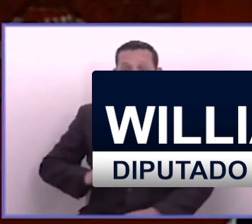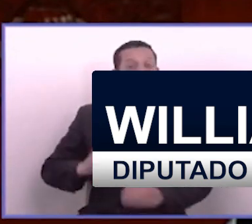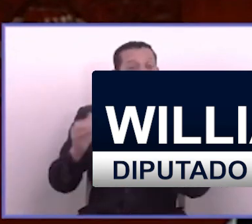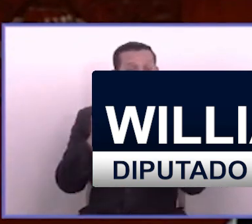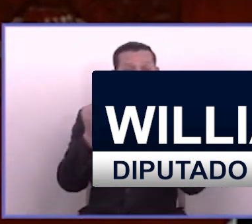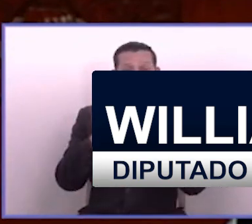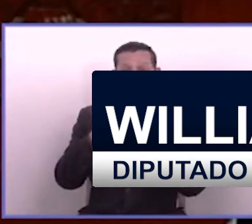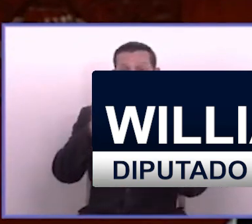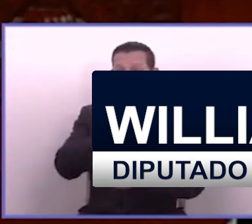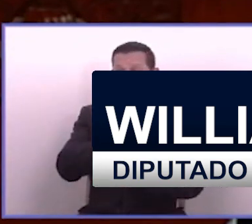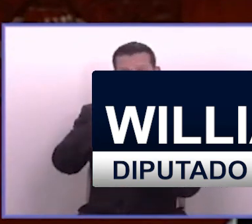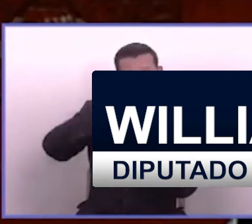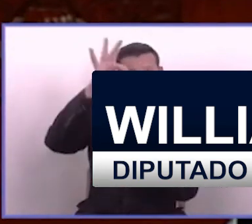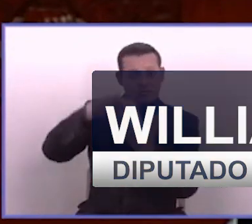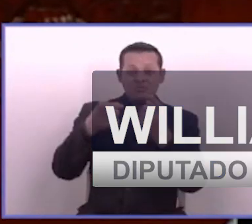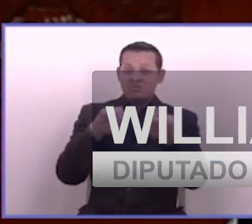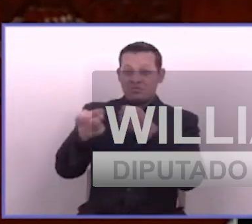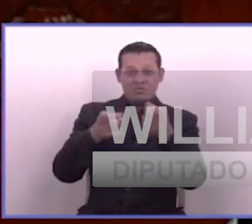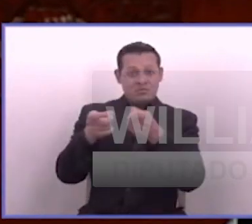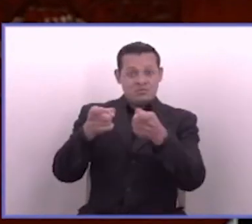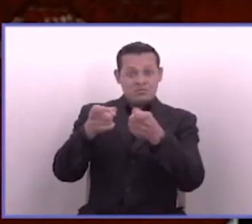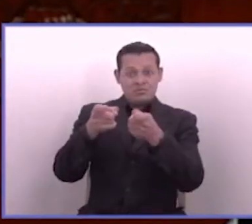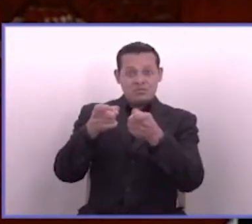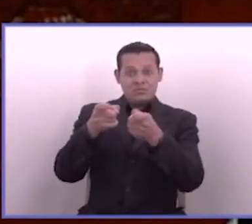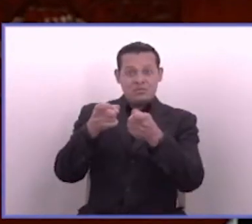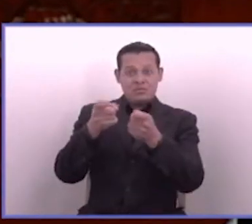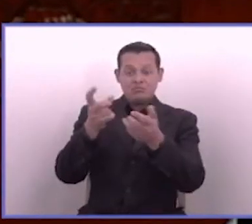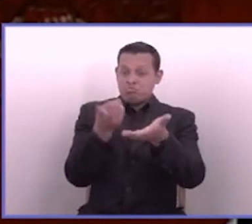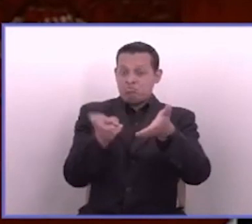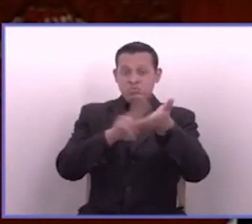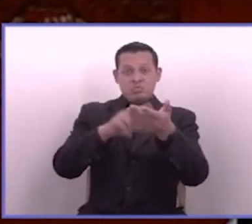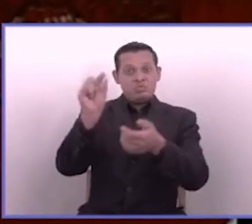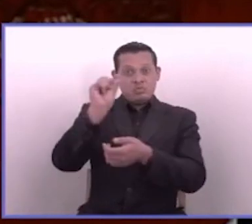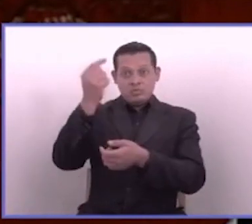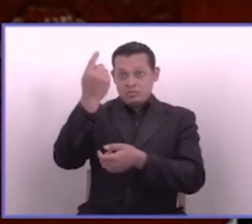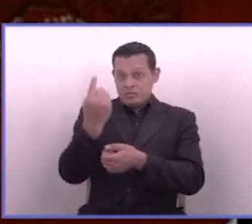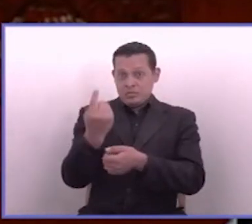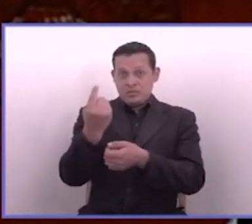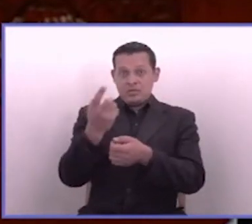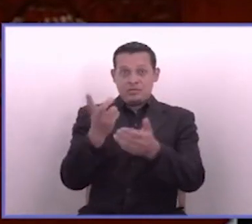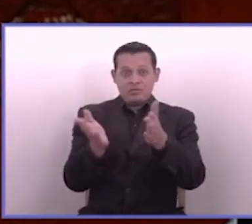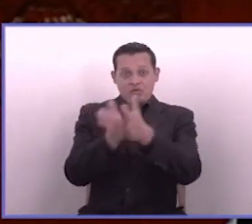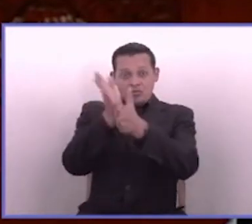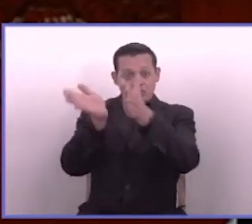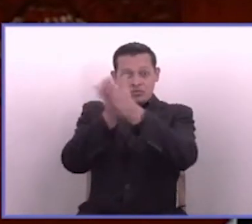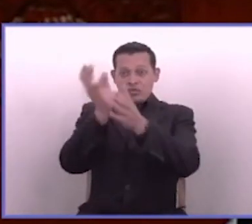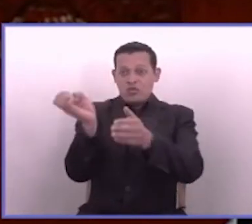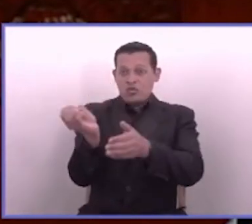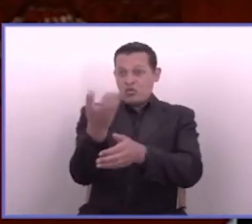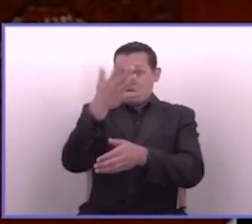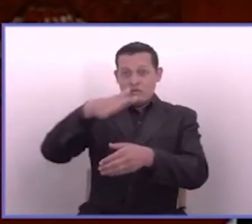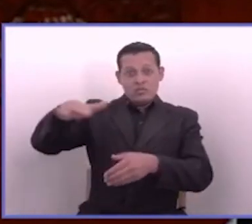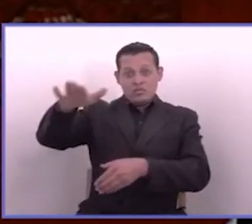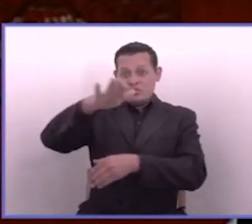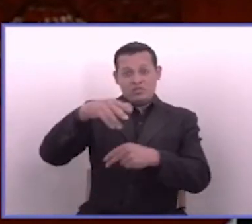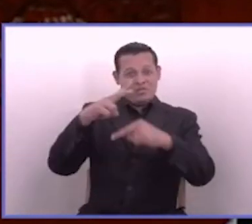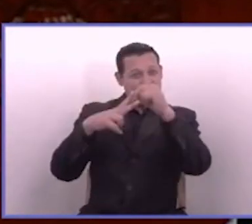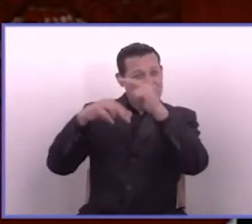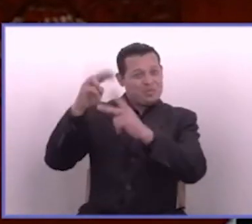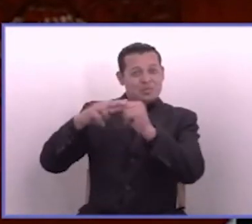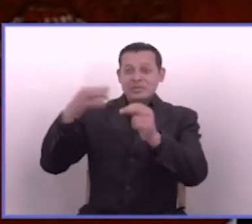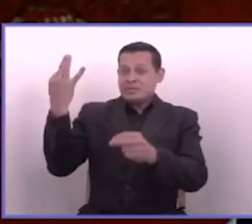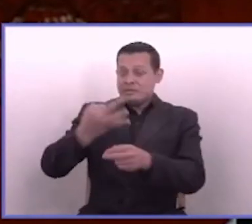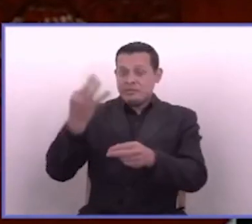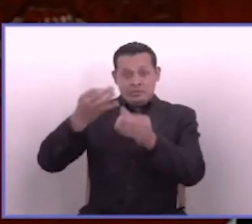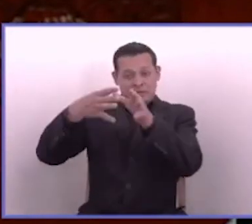además deberá planear y ejecutar por sí o por medio de contratistas la construcción de nuevas instalaciones y todas las obras necesarias para